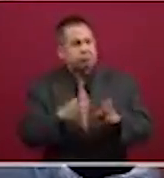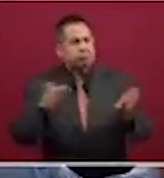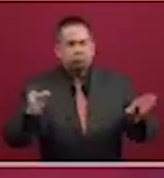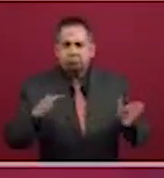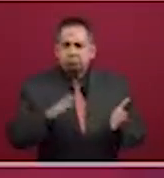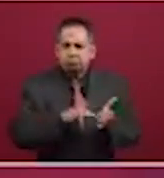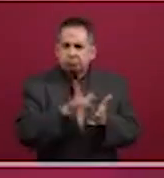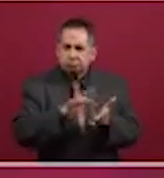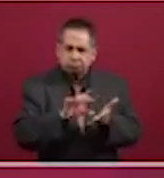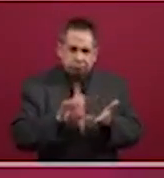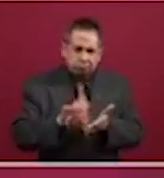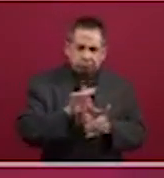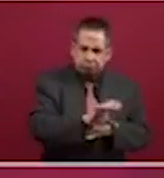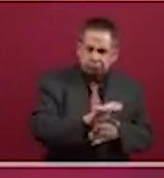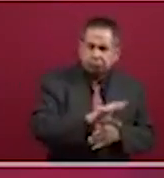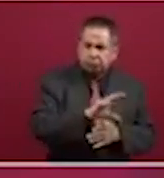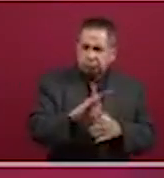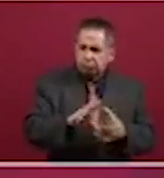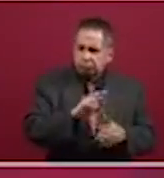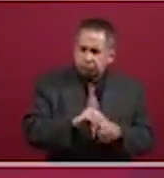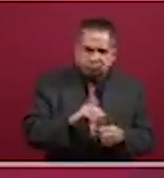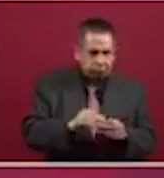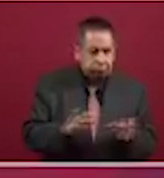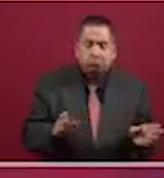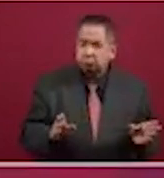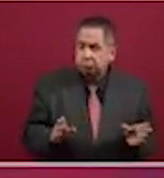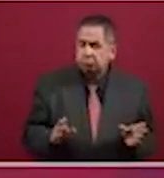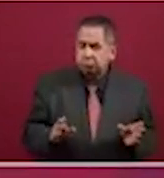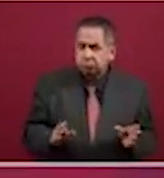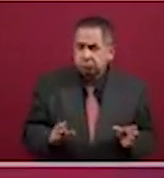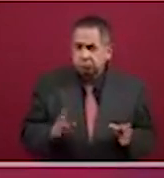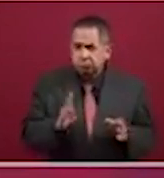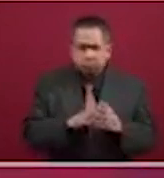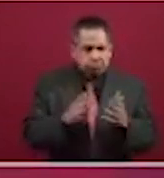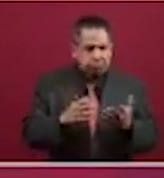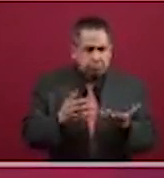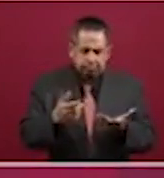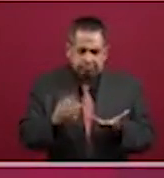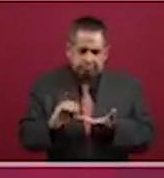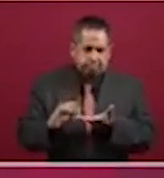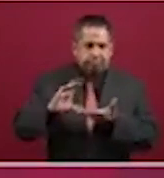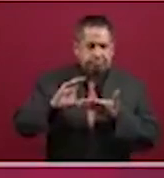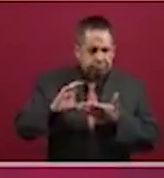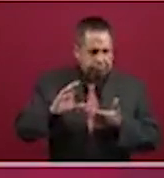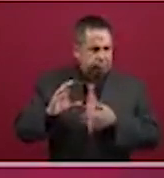fondo d que sea más el monto